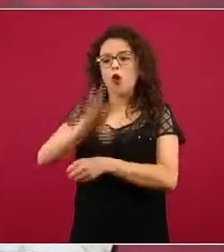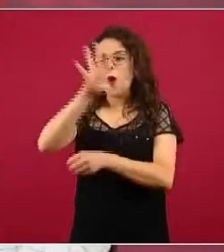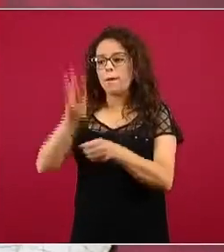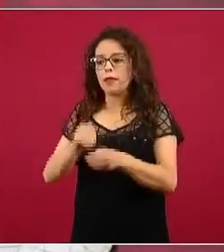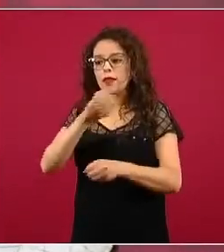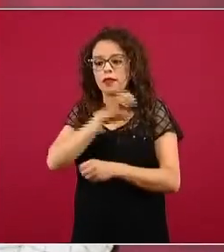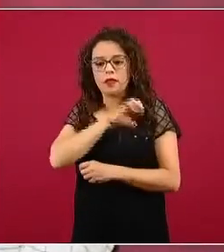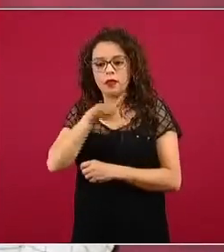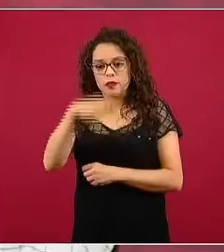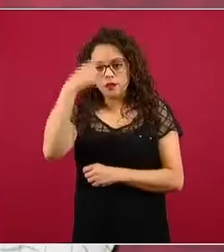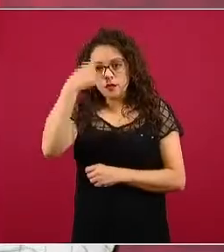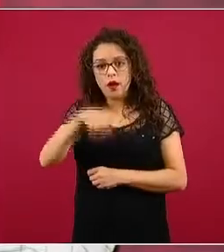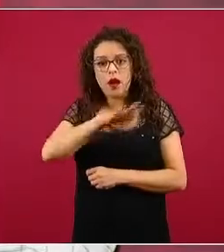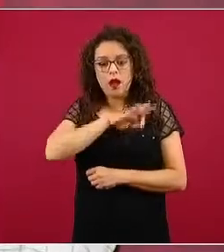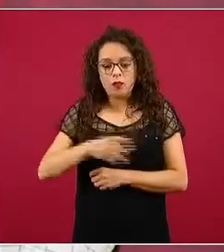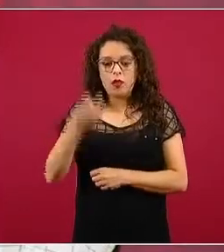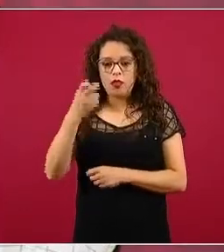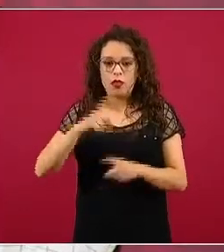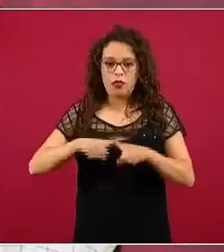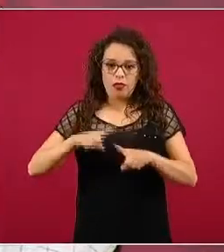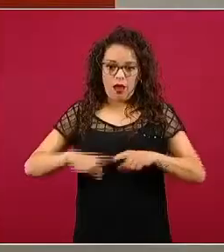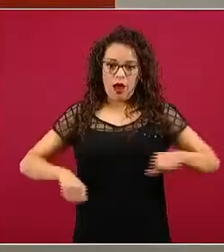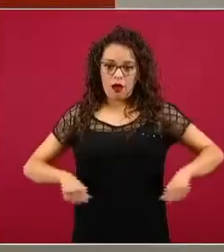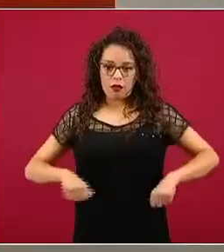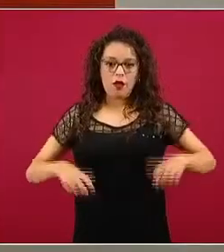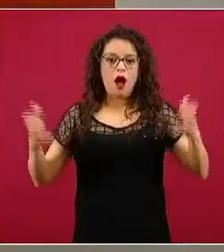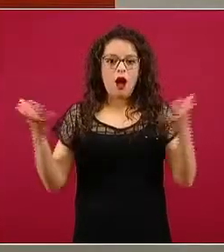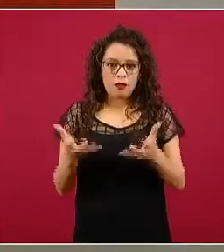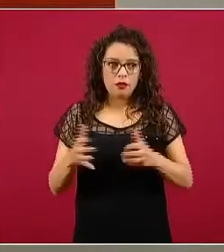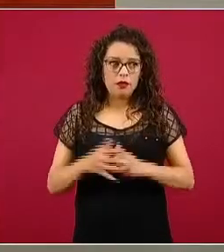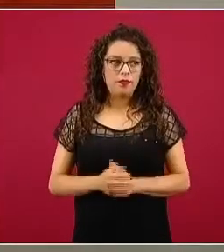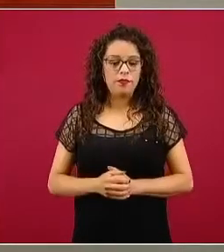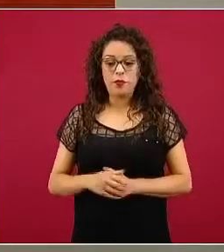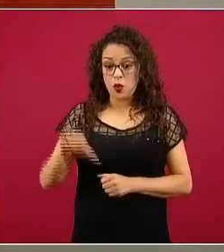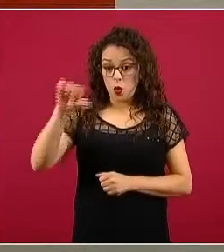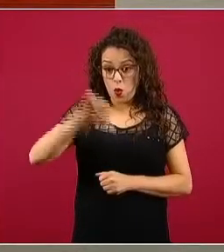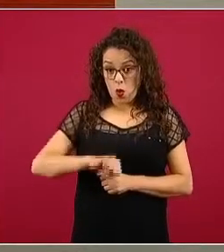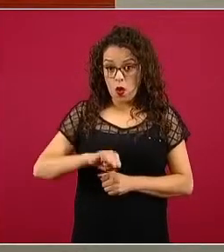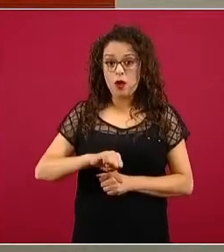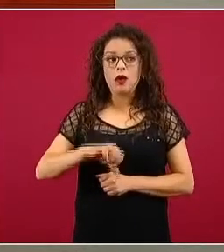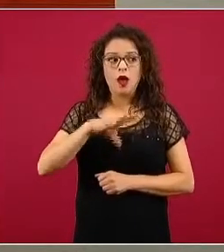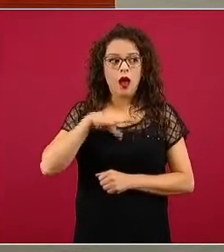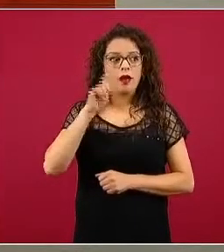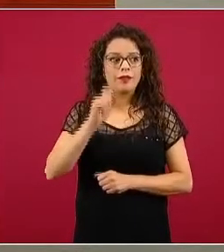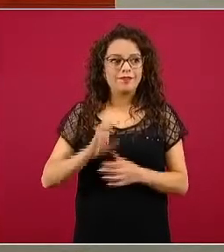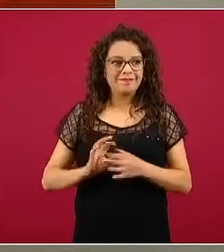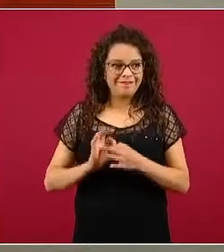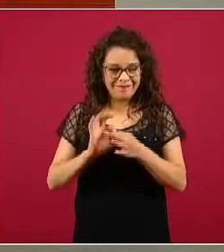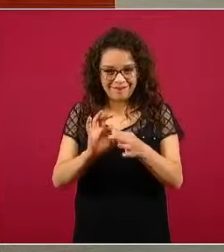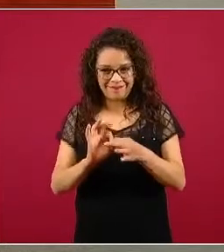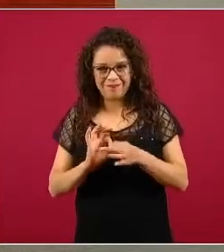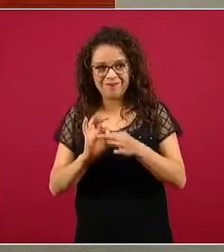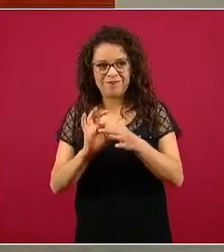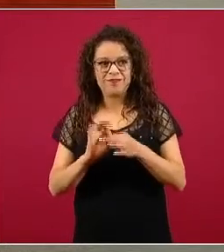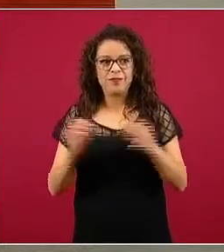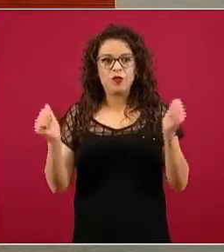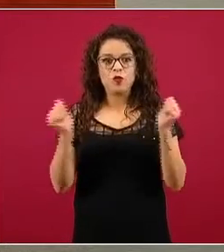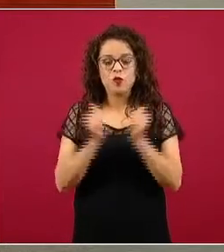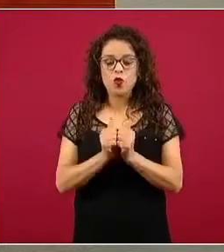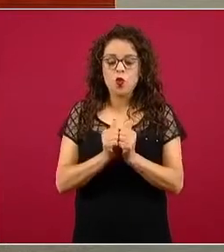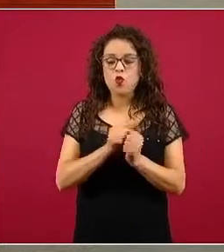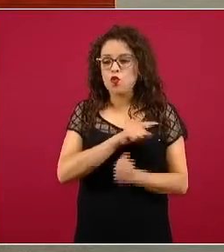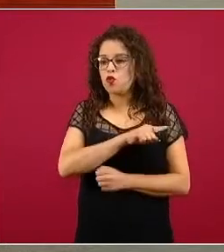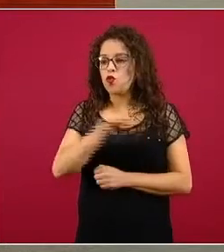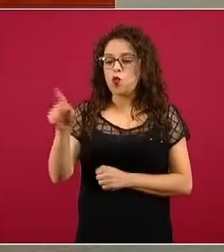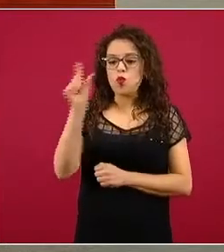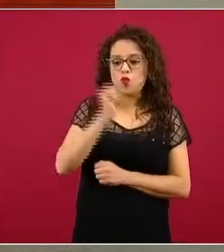cabo esta actividad. En el día de hoy se hace sinergia precisamente con los profesionales que, por ejemplo,